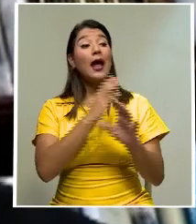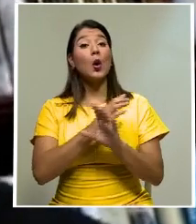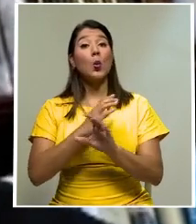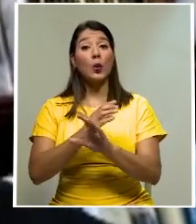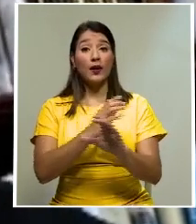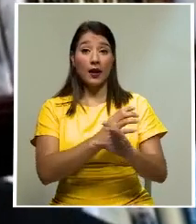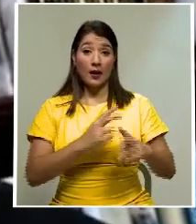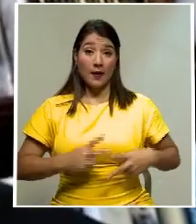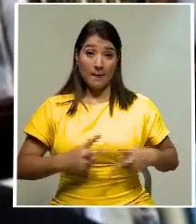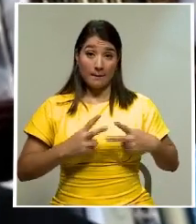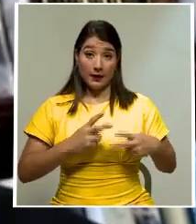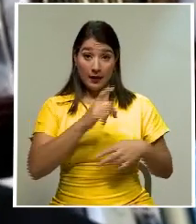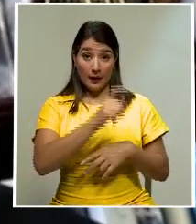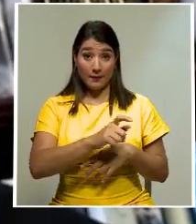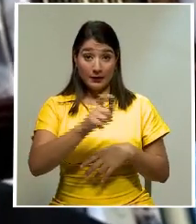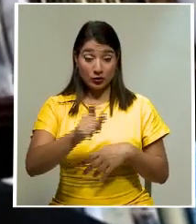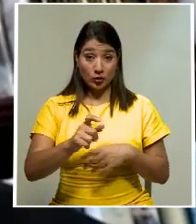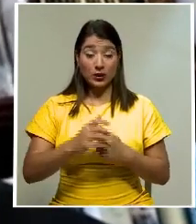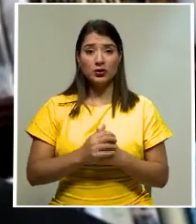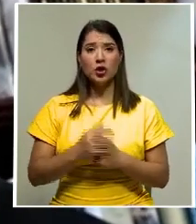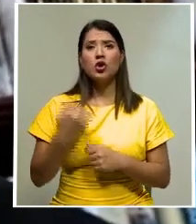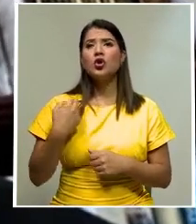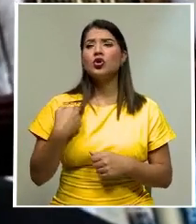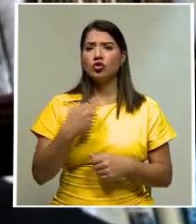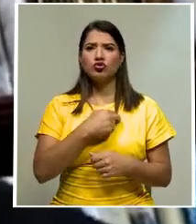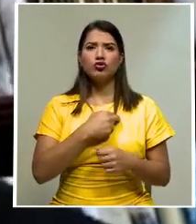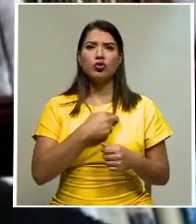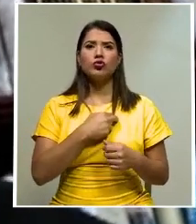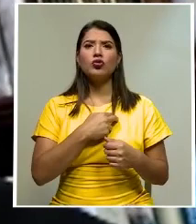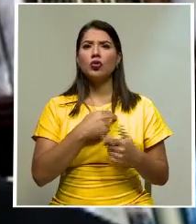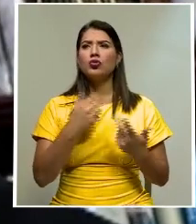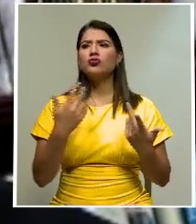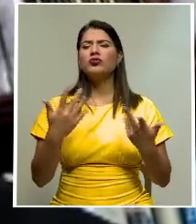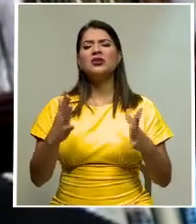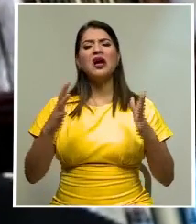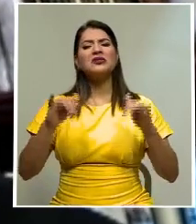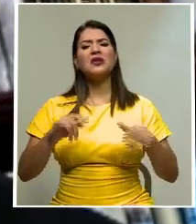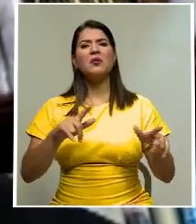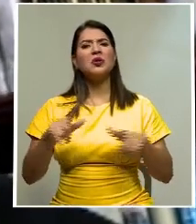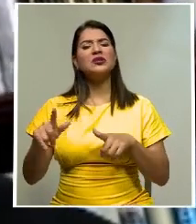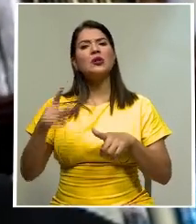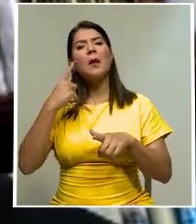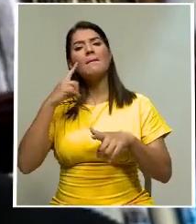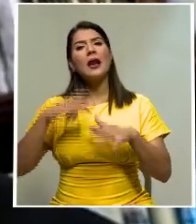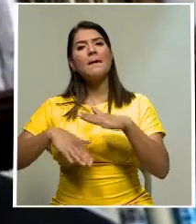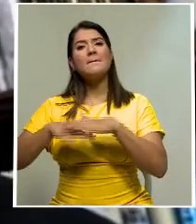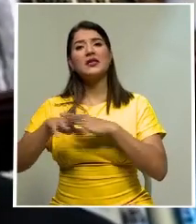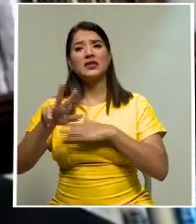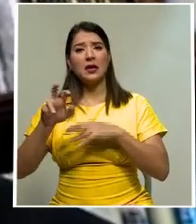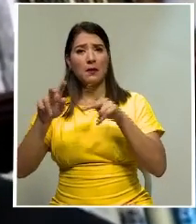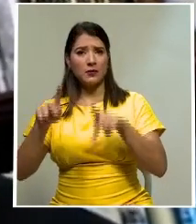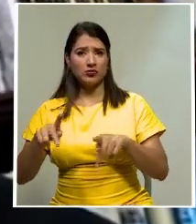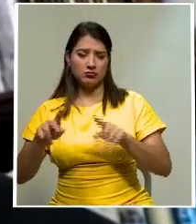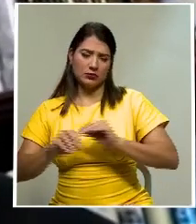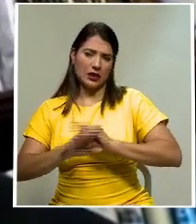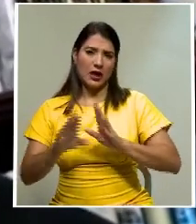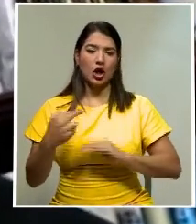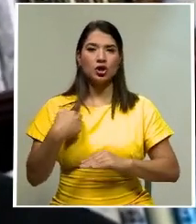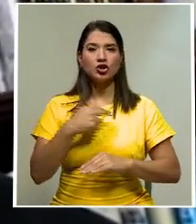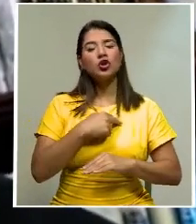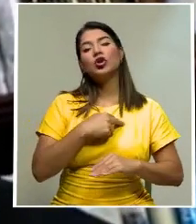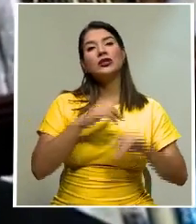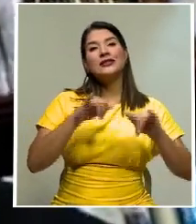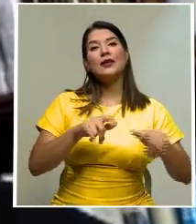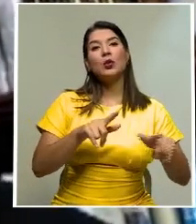las personas. Si nos hemos preparado para lo más, que eran 300 personas máximo, por supuesto que nos preparamos para lo